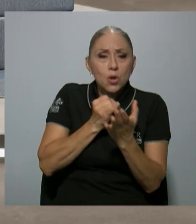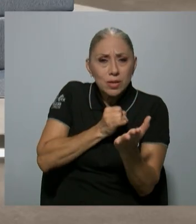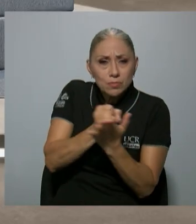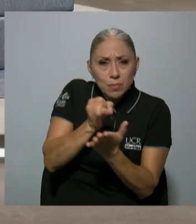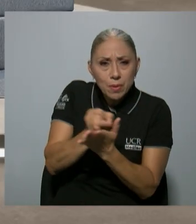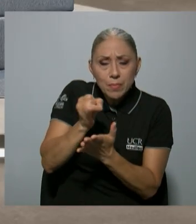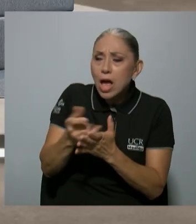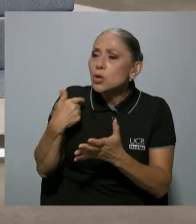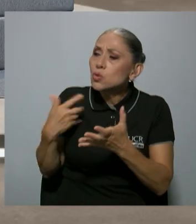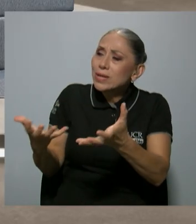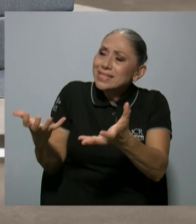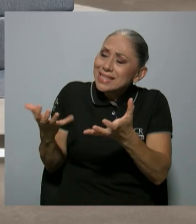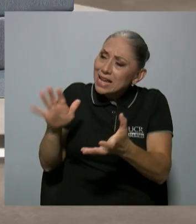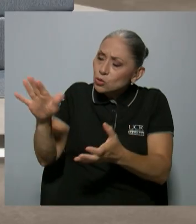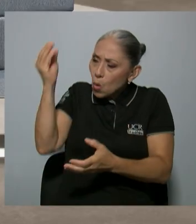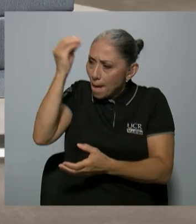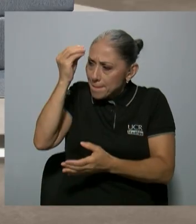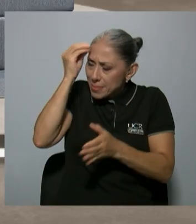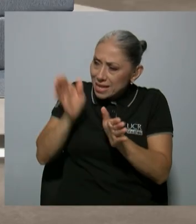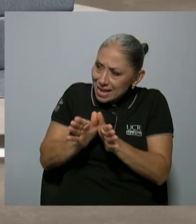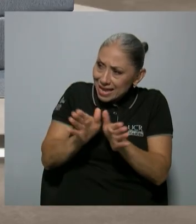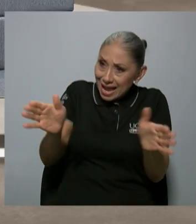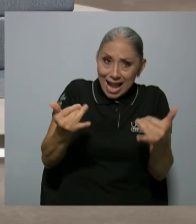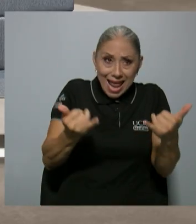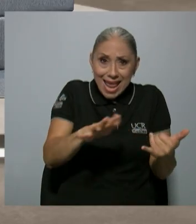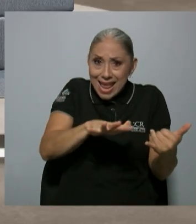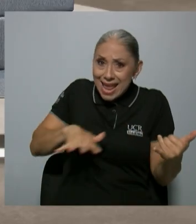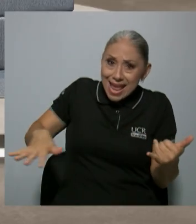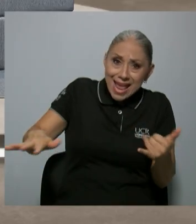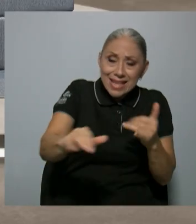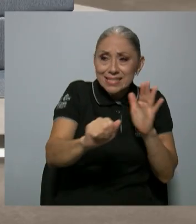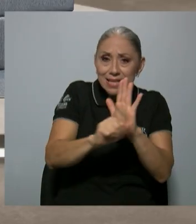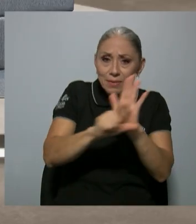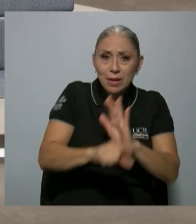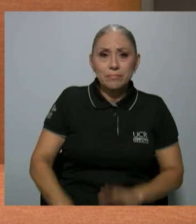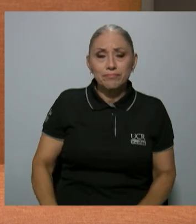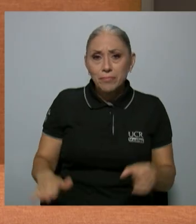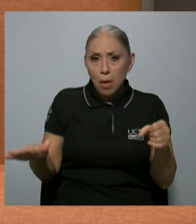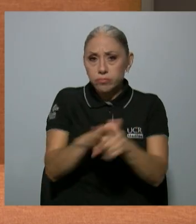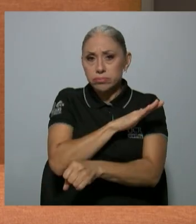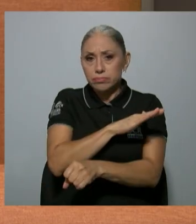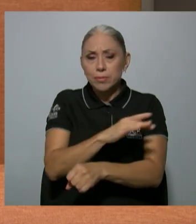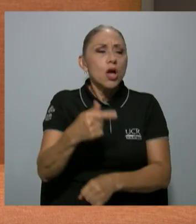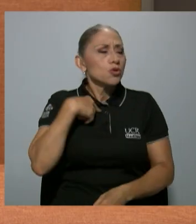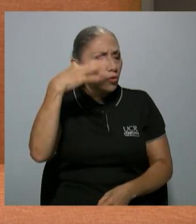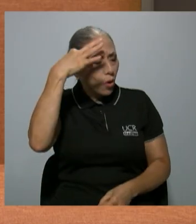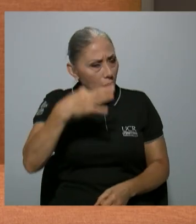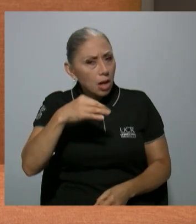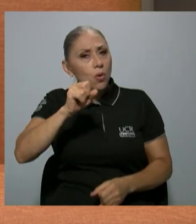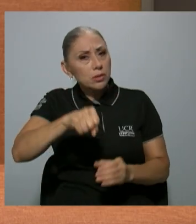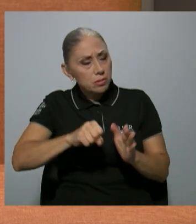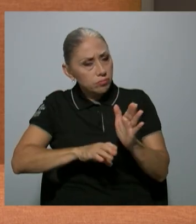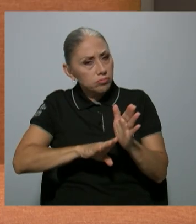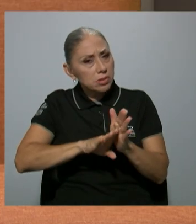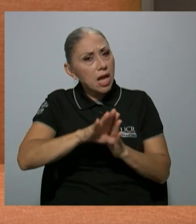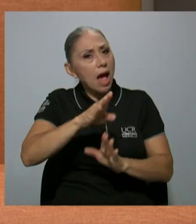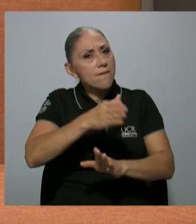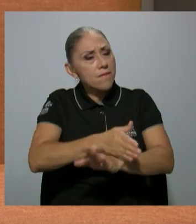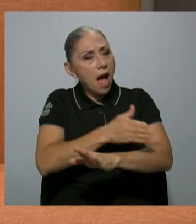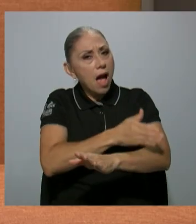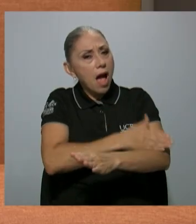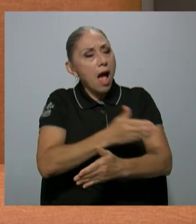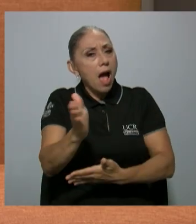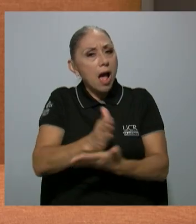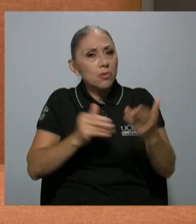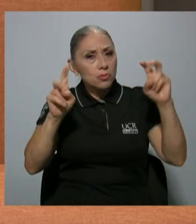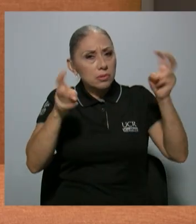su valoración en general sobre esta asamblea legislativa. Yo creo que se ha avanzado en algunos aspectos